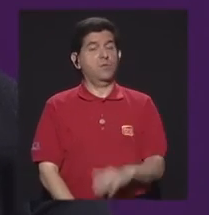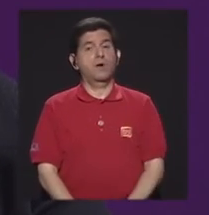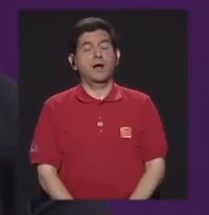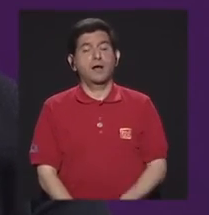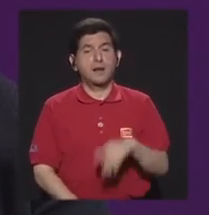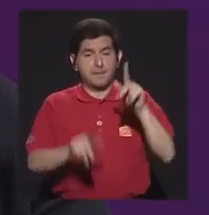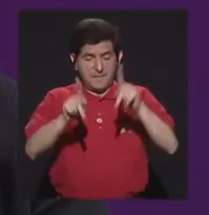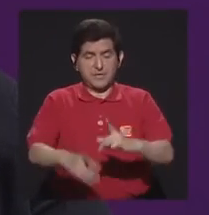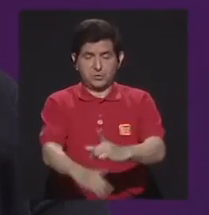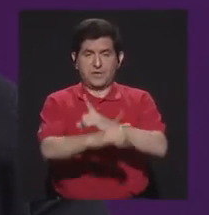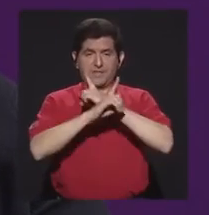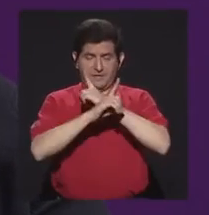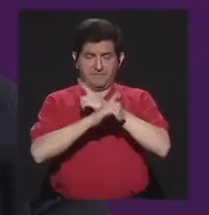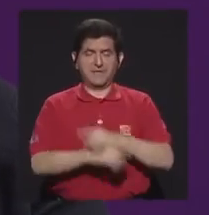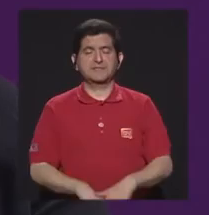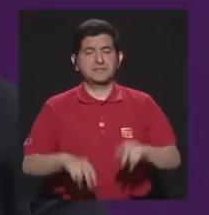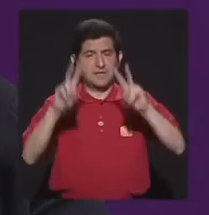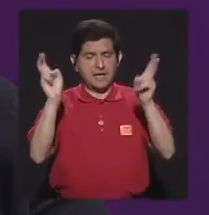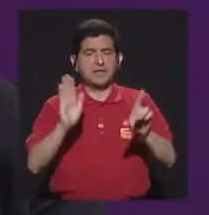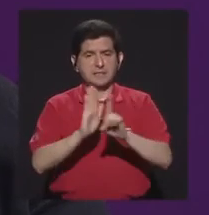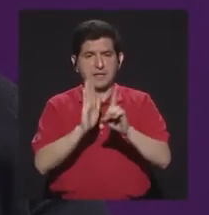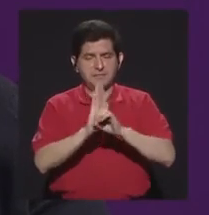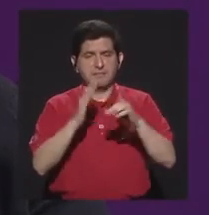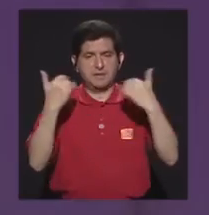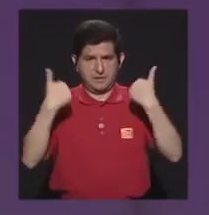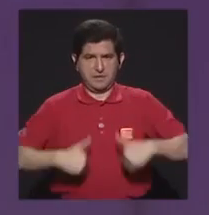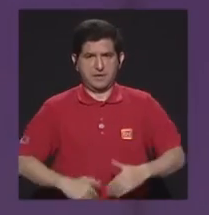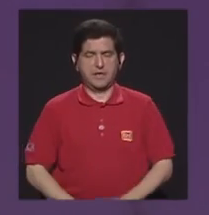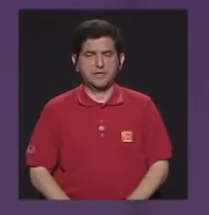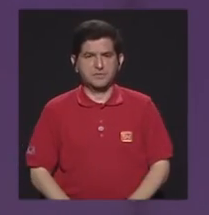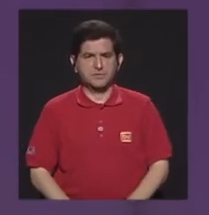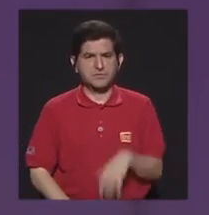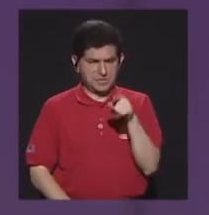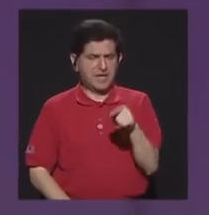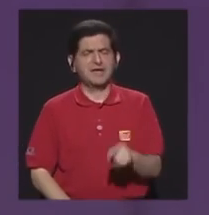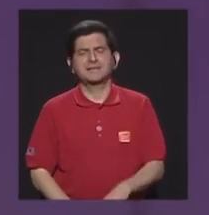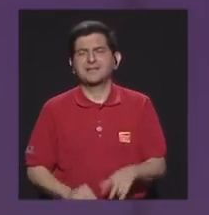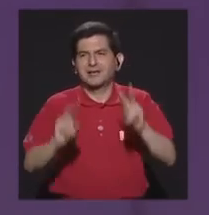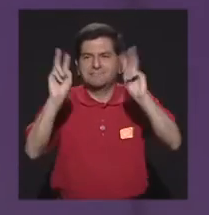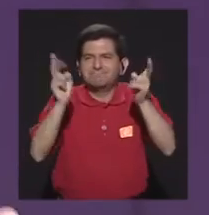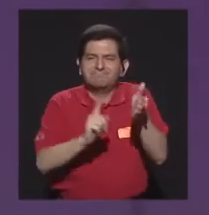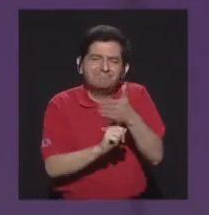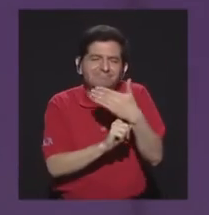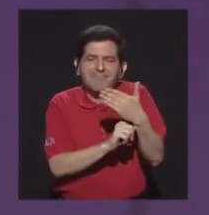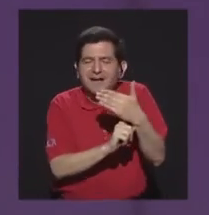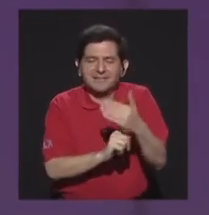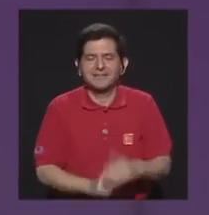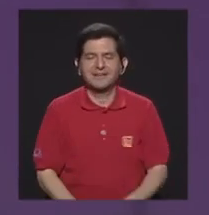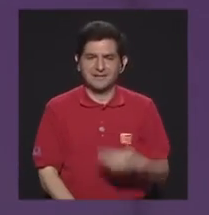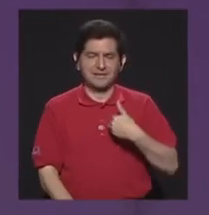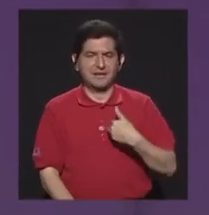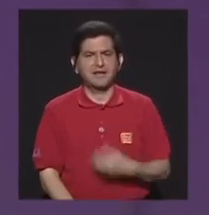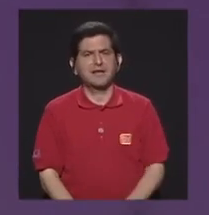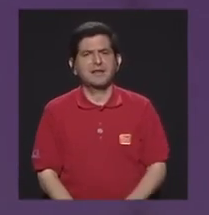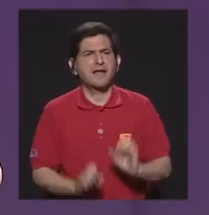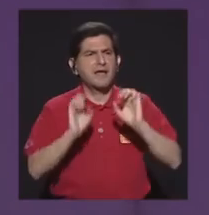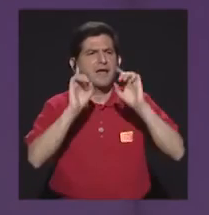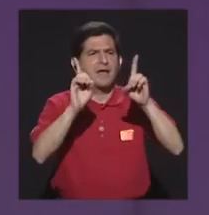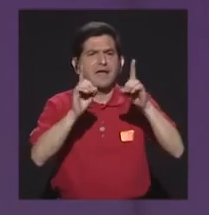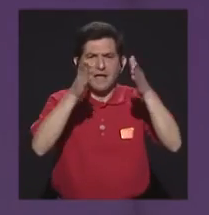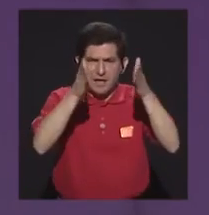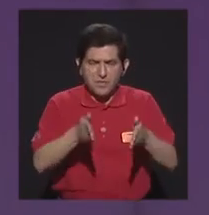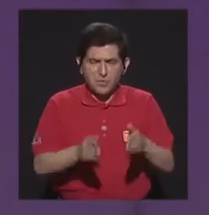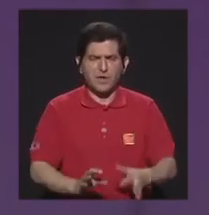un defensor en temas de derecho, ¿verdad? Ponerse esa bandera y ese... ser educador para la sexualidad es